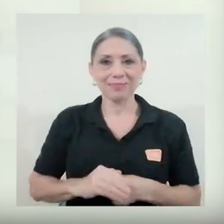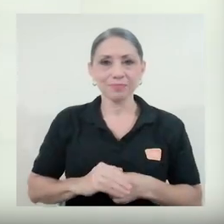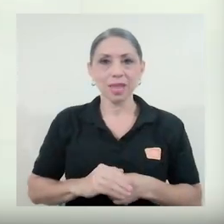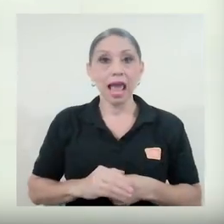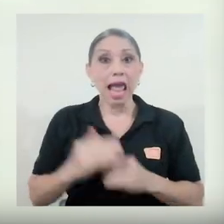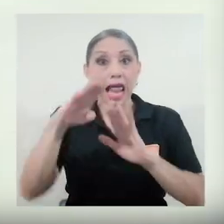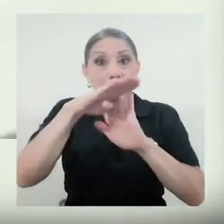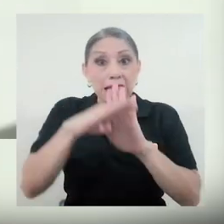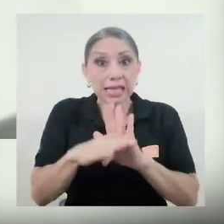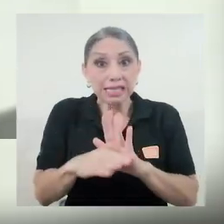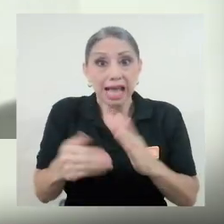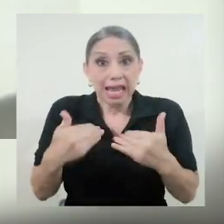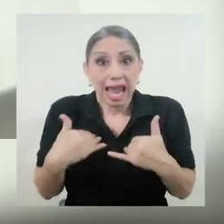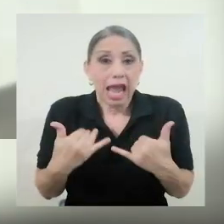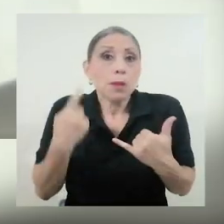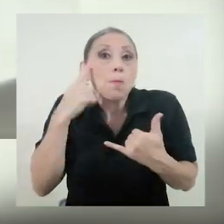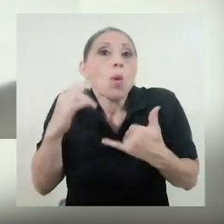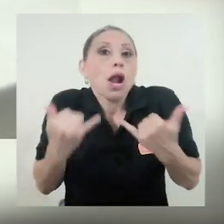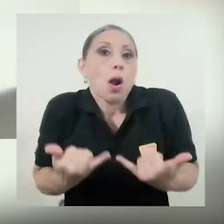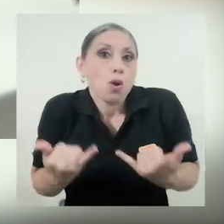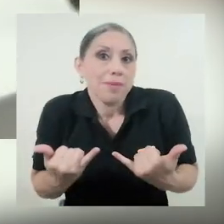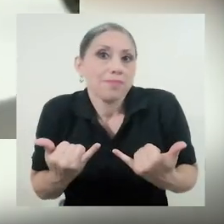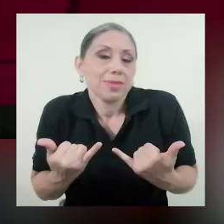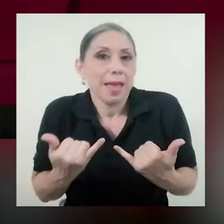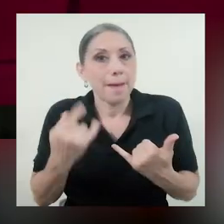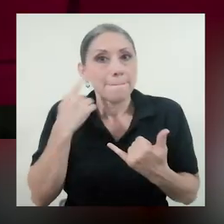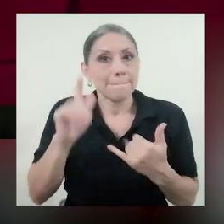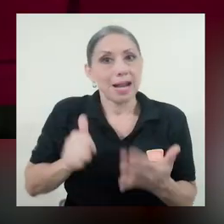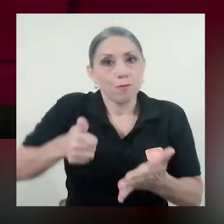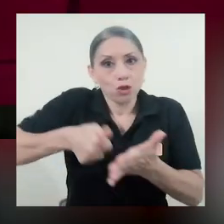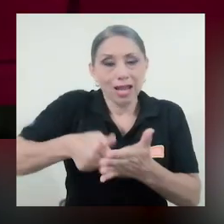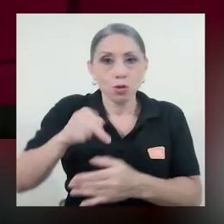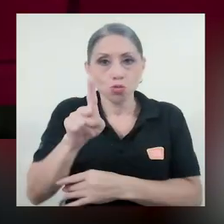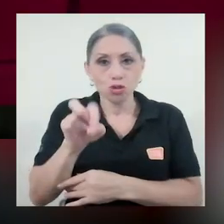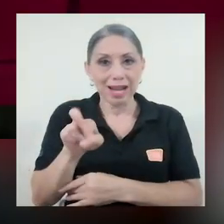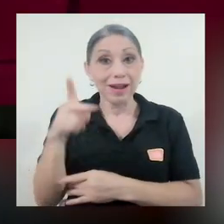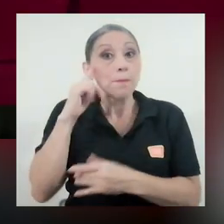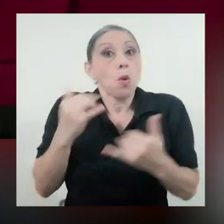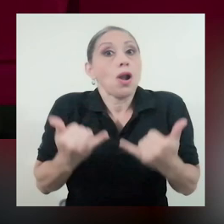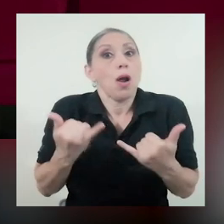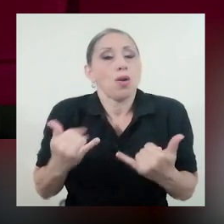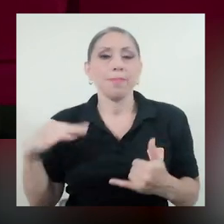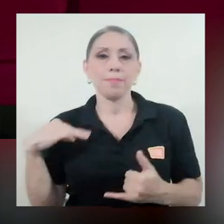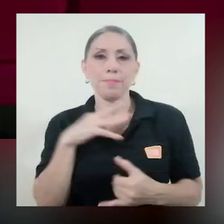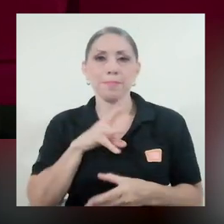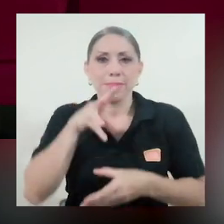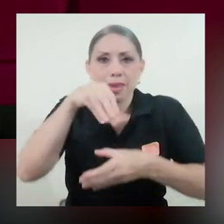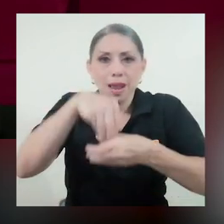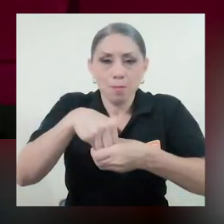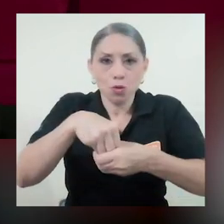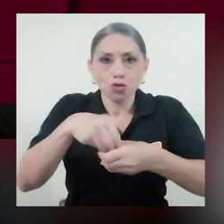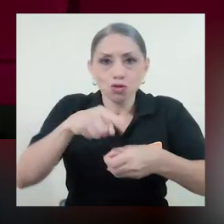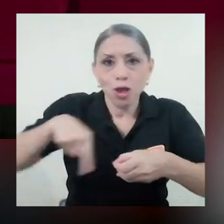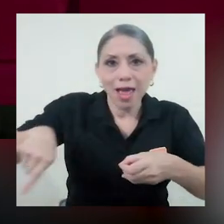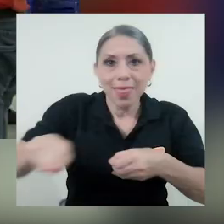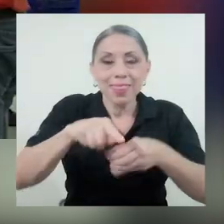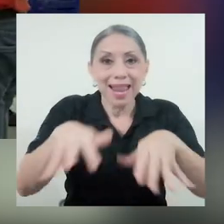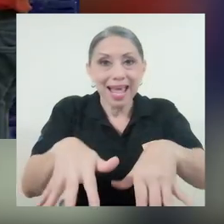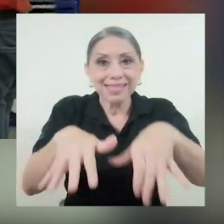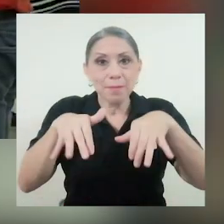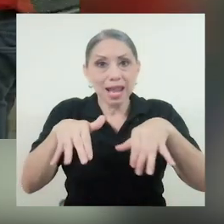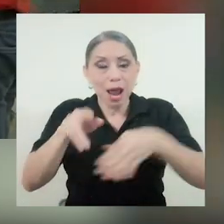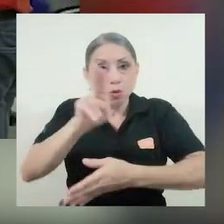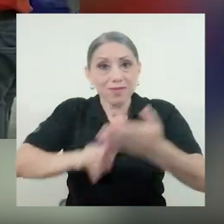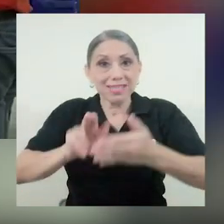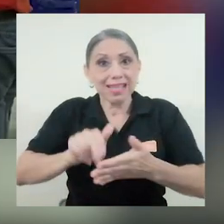Electoral Provisional de la UCR, en esta ocasión, los miembros que conforman la Asamblea Universitaria Plebiscitaria,